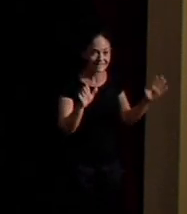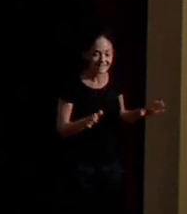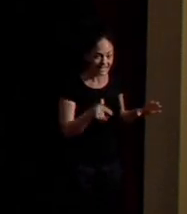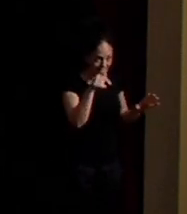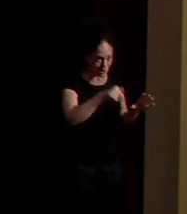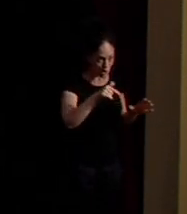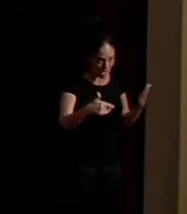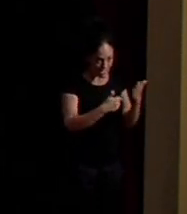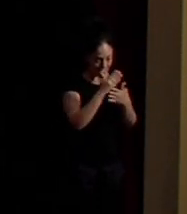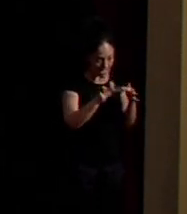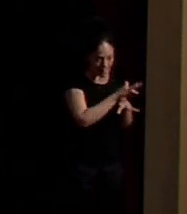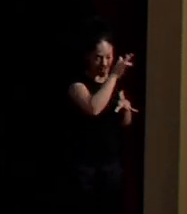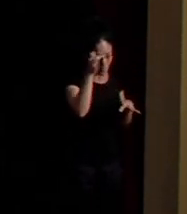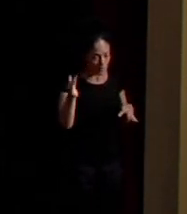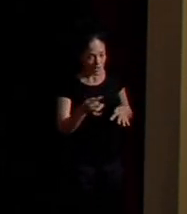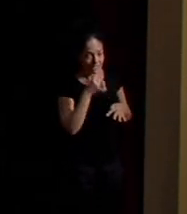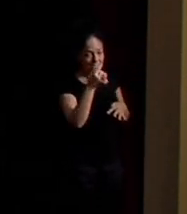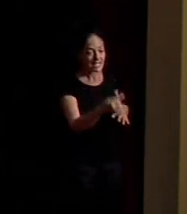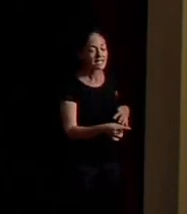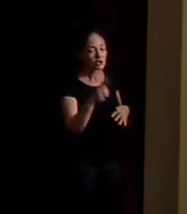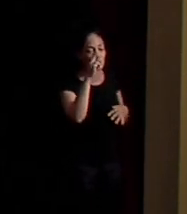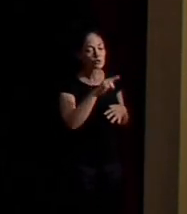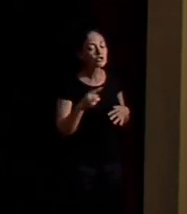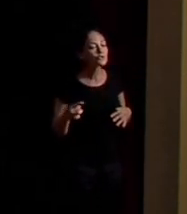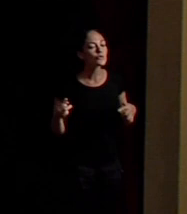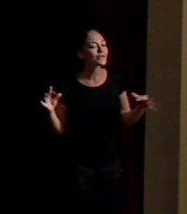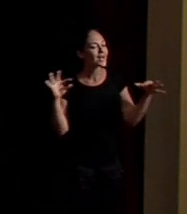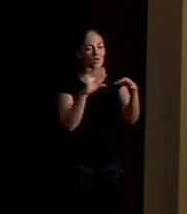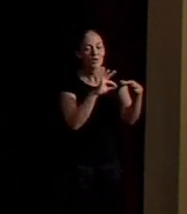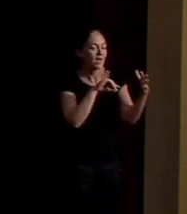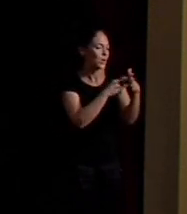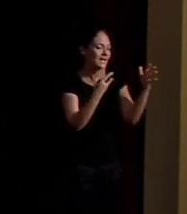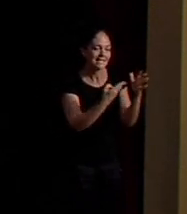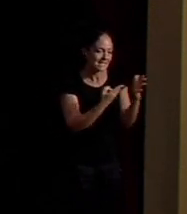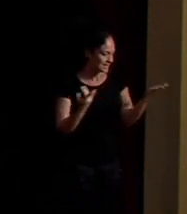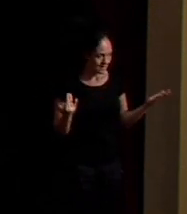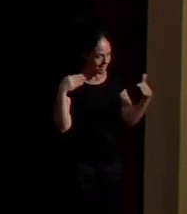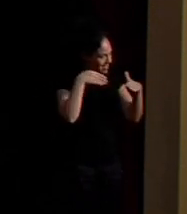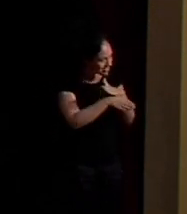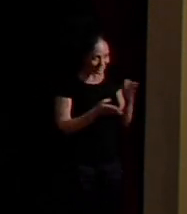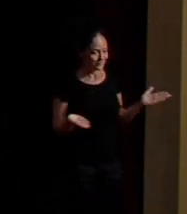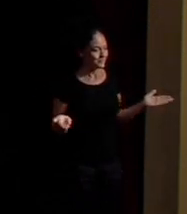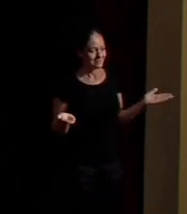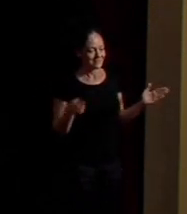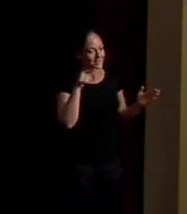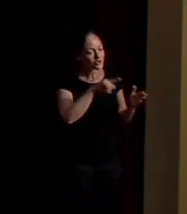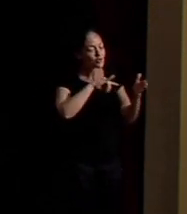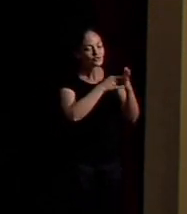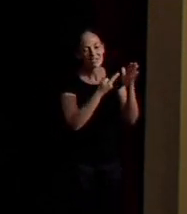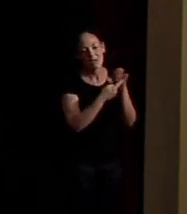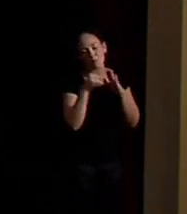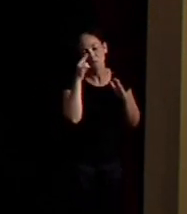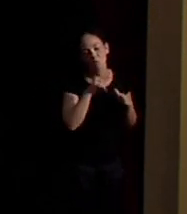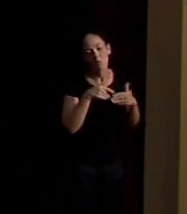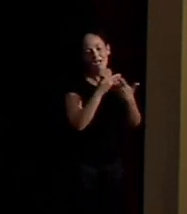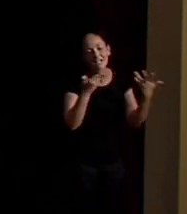insistentemente a lo largo del día de hoy, entender que la prostitución forma parte de todo un sistema, ¿no? Eso que podemos calificar como un sistema prostitucional y que, por lo